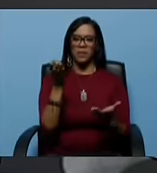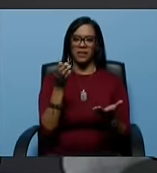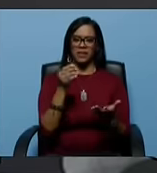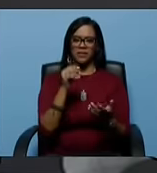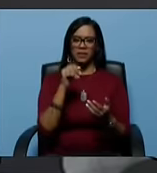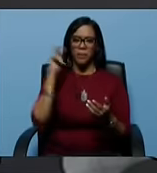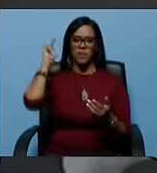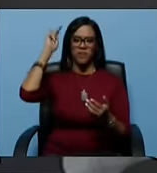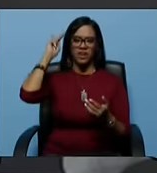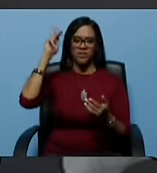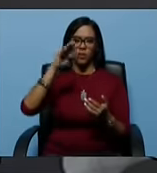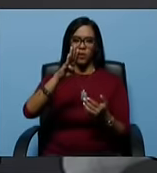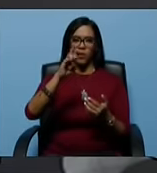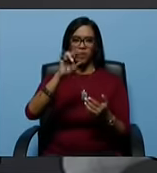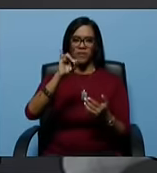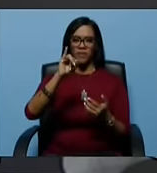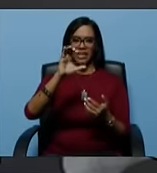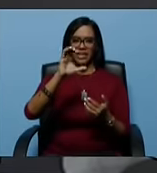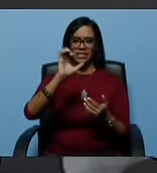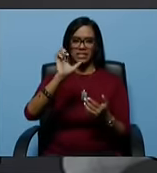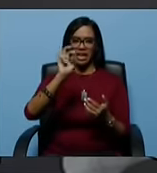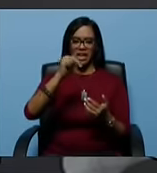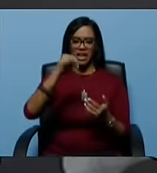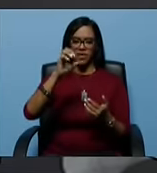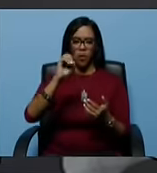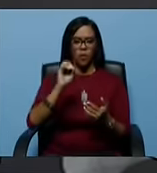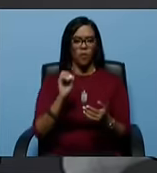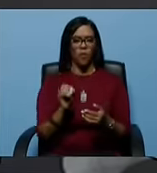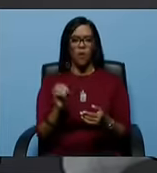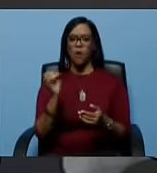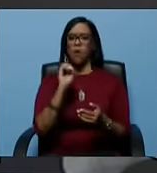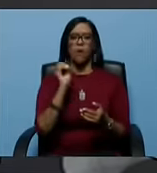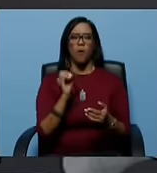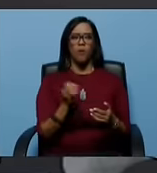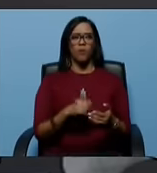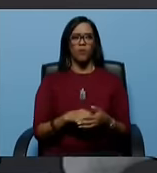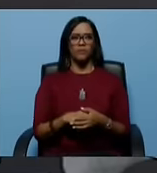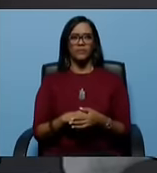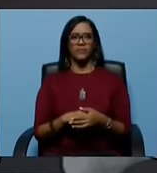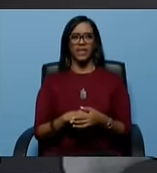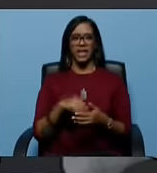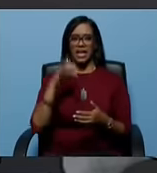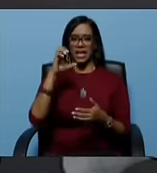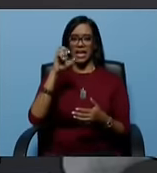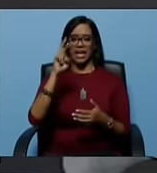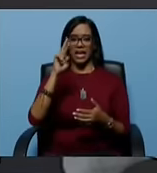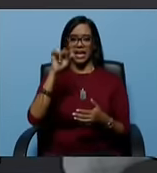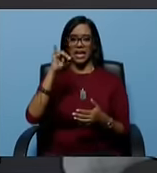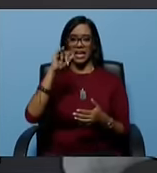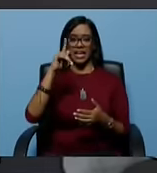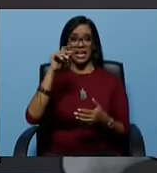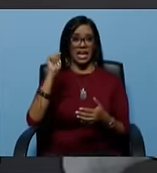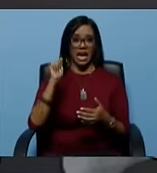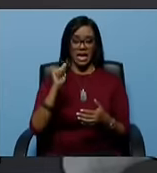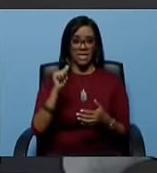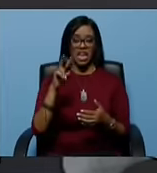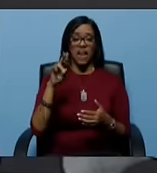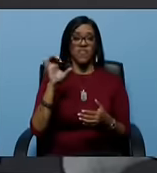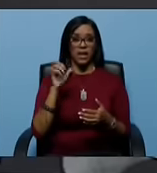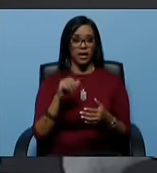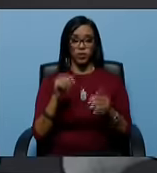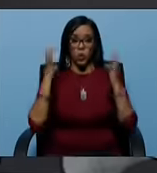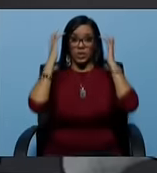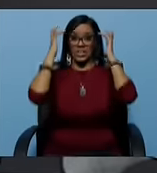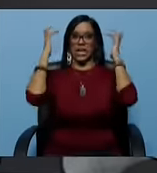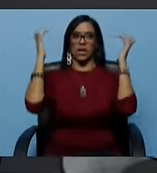Briceño, algo así. O a Erika de la Vega. Eran los genios de ellos. Ahora lo cambiaron